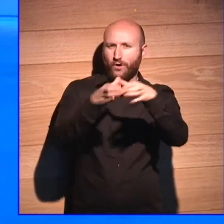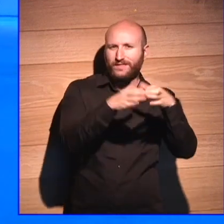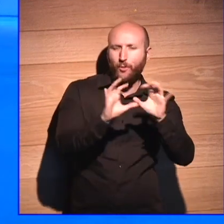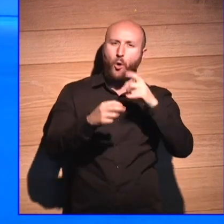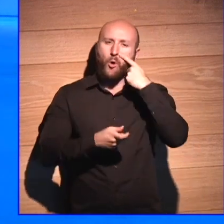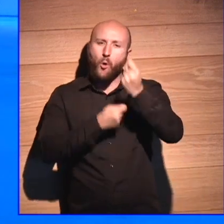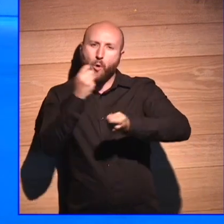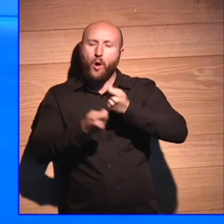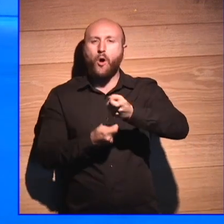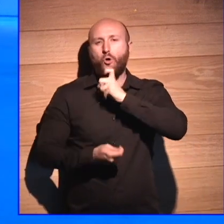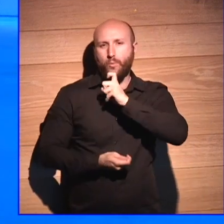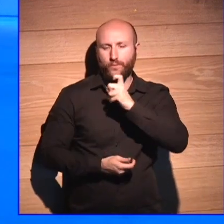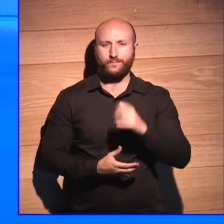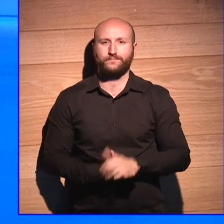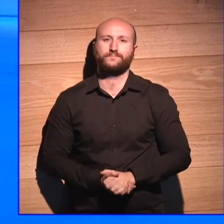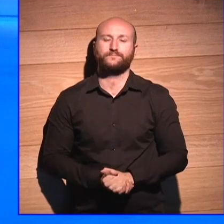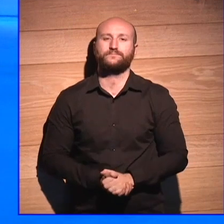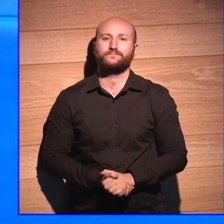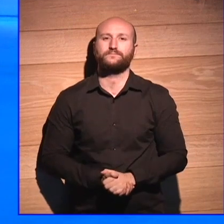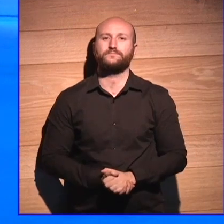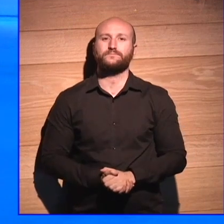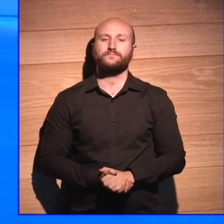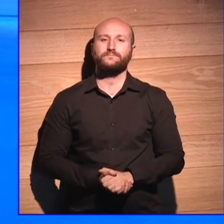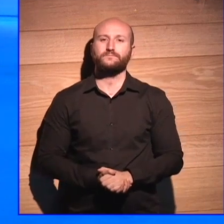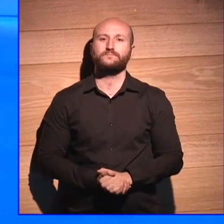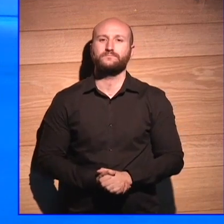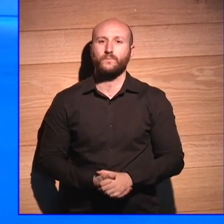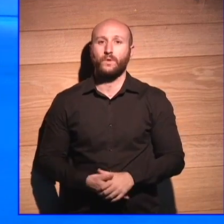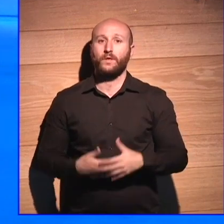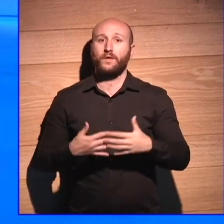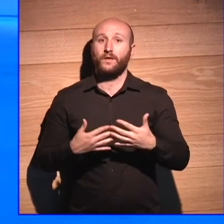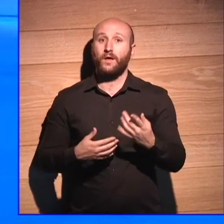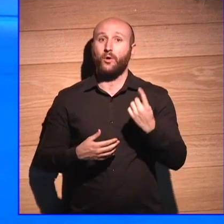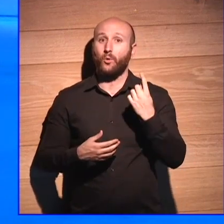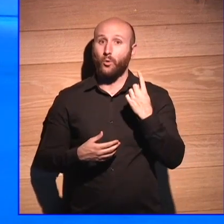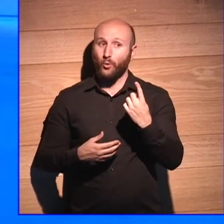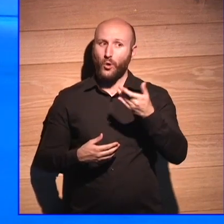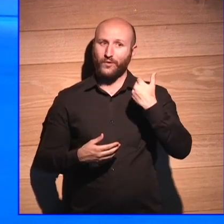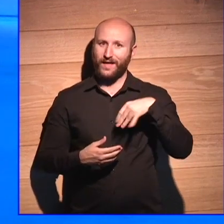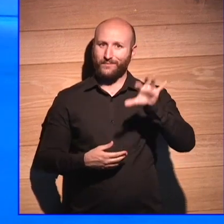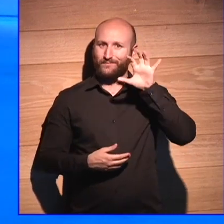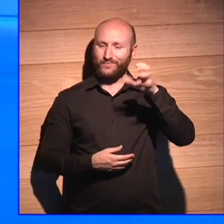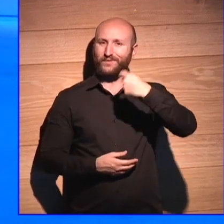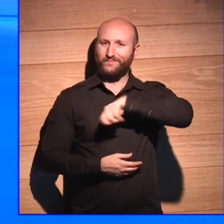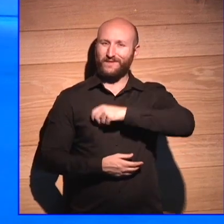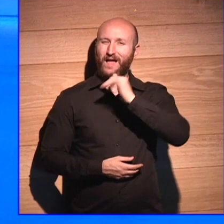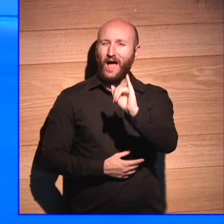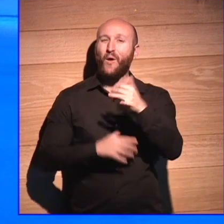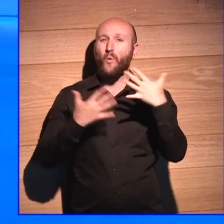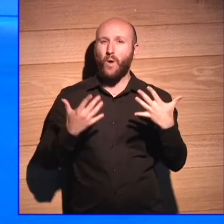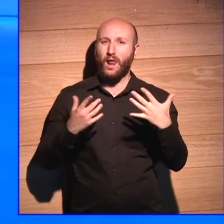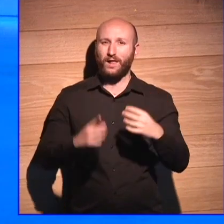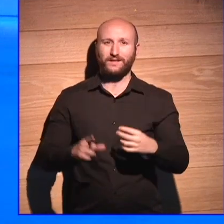coordinarse. Y uno que está en nuestro país son